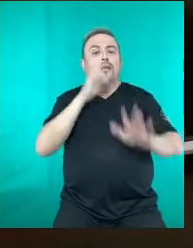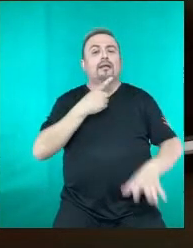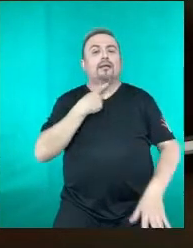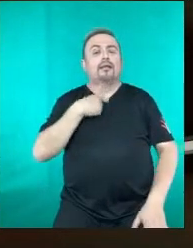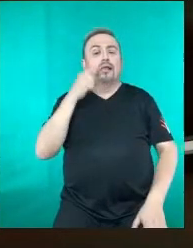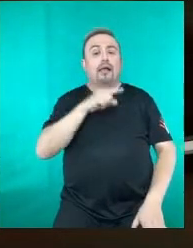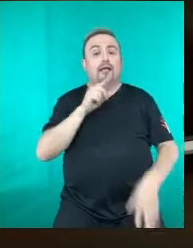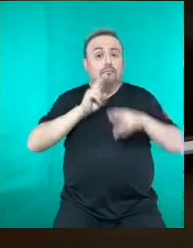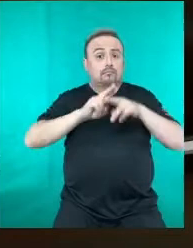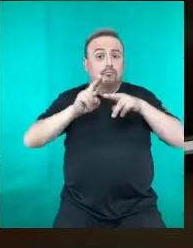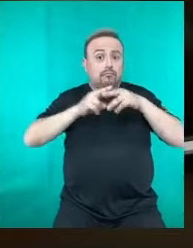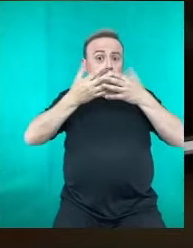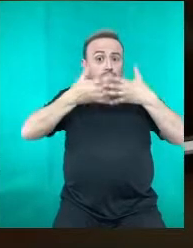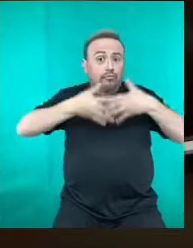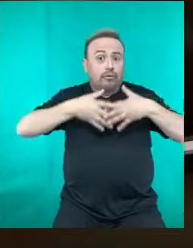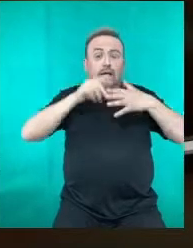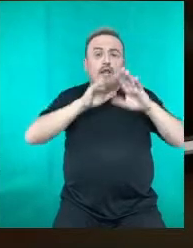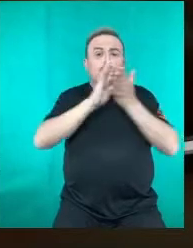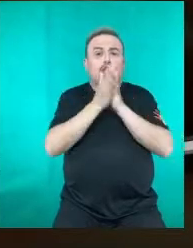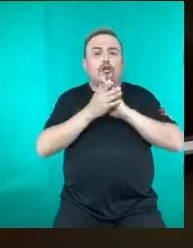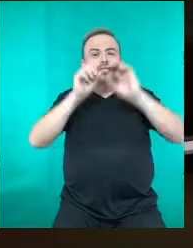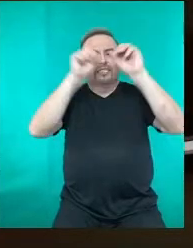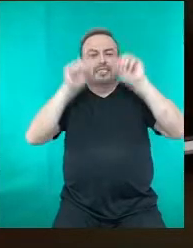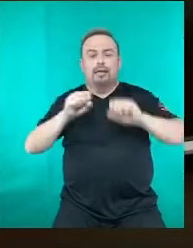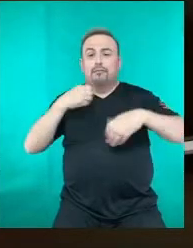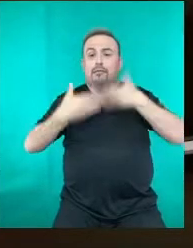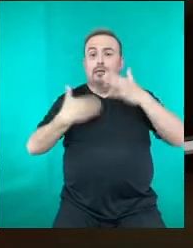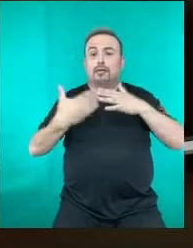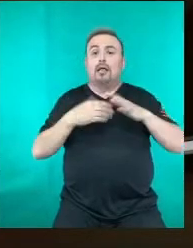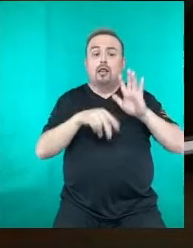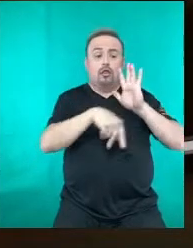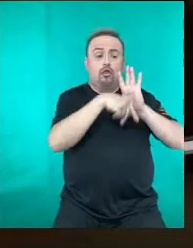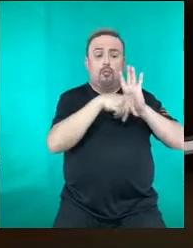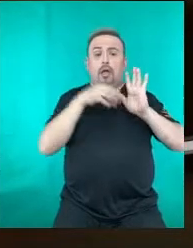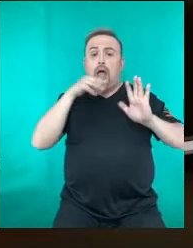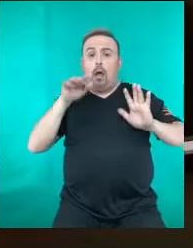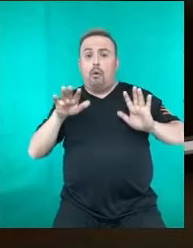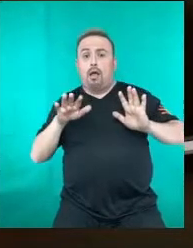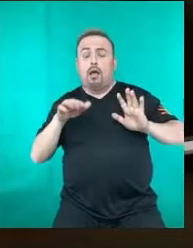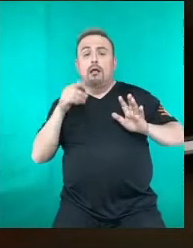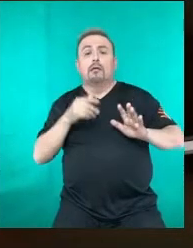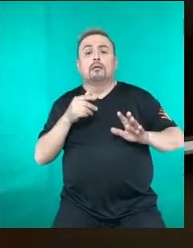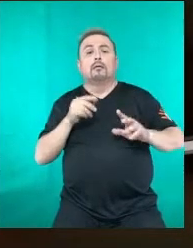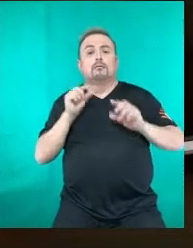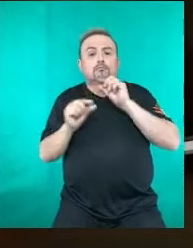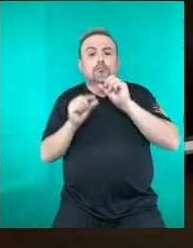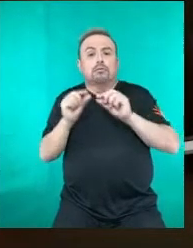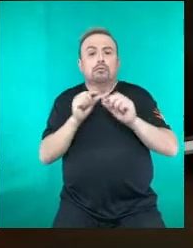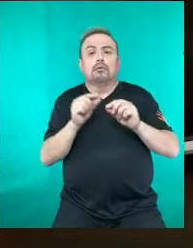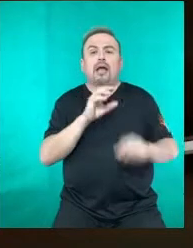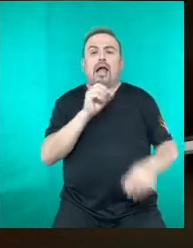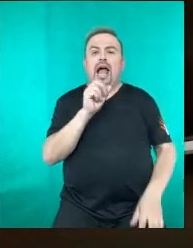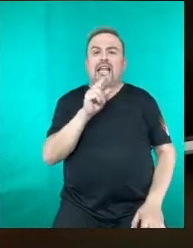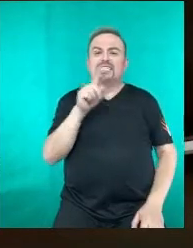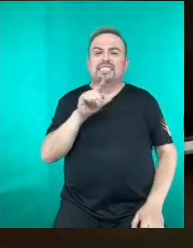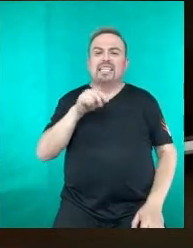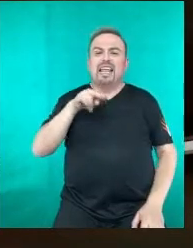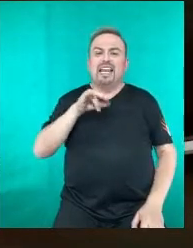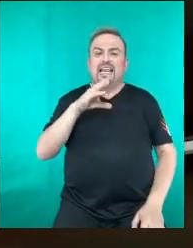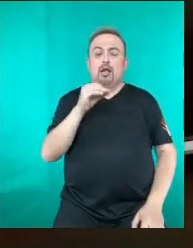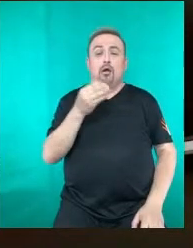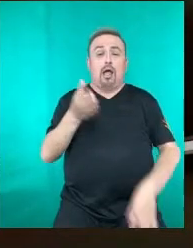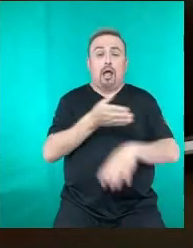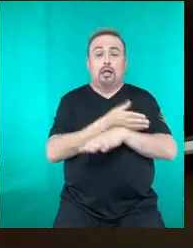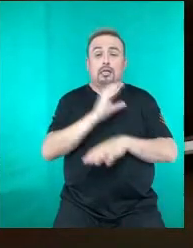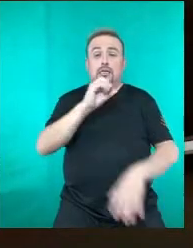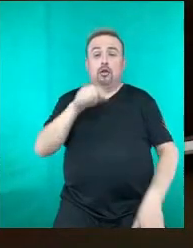ajuste de todos nuestros sistemas productivos a la norma de agua potable, que fue restringiendo el contenido arsénico, que era en principio